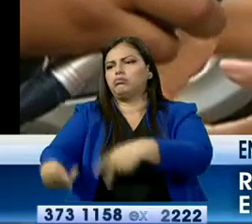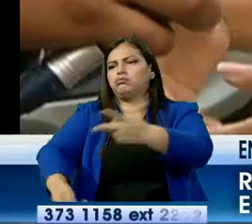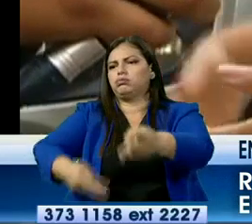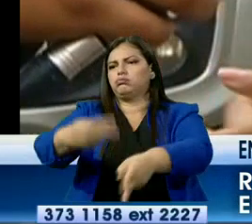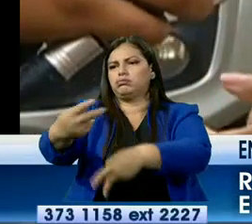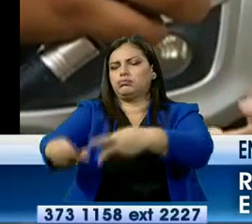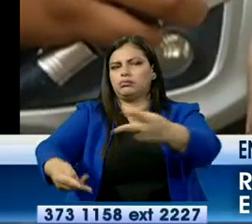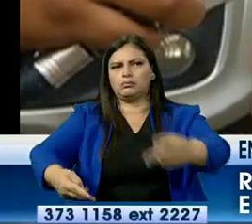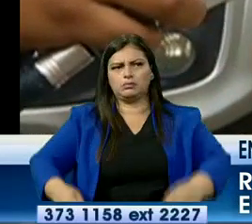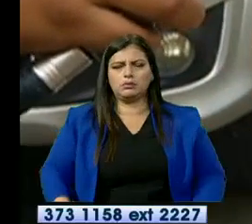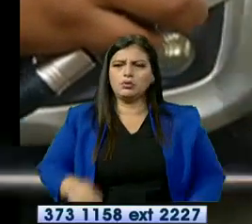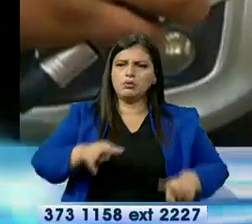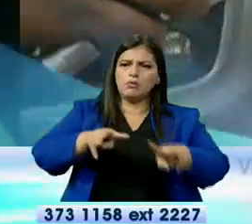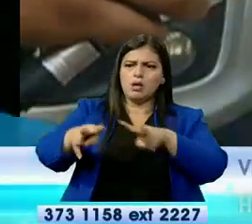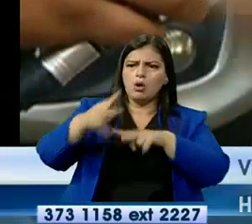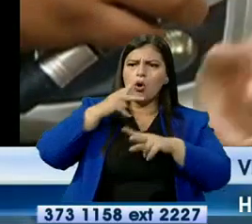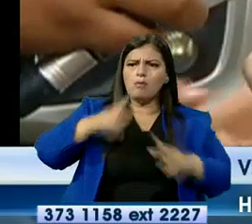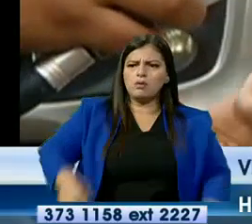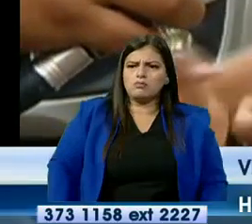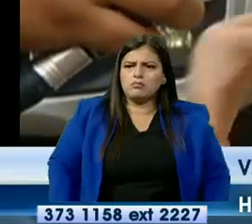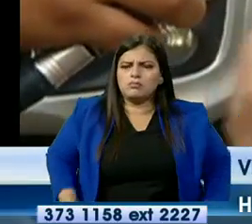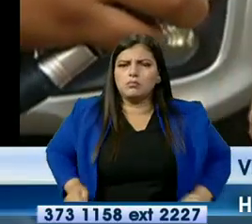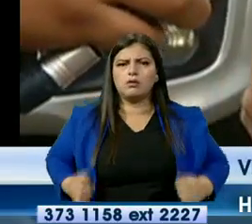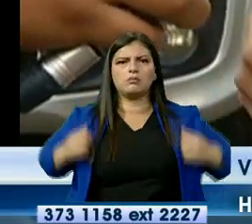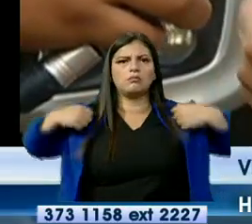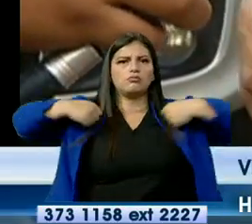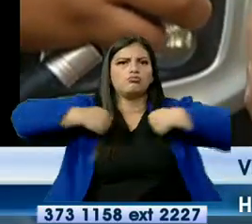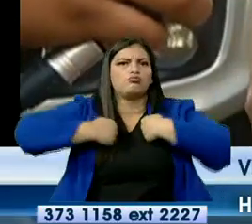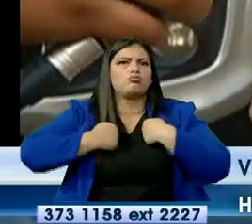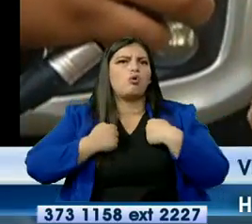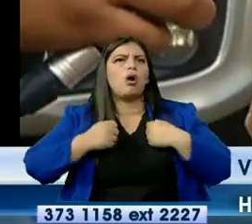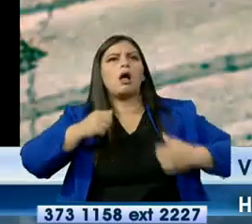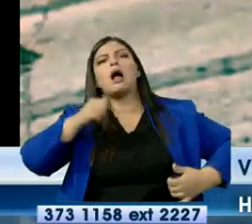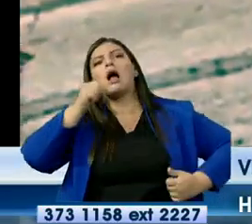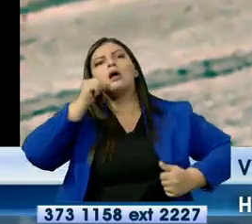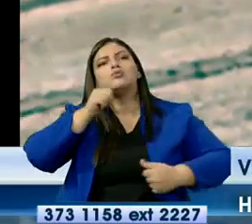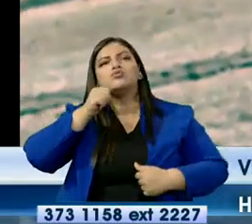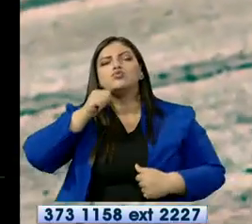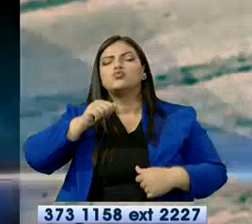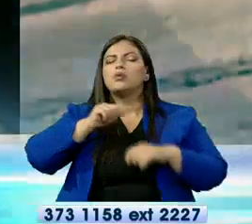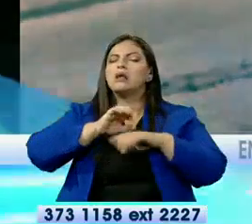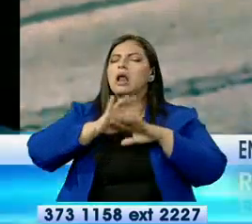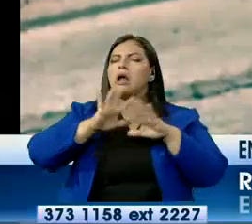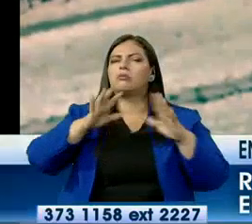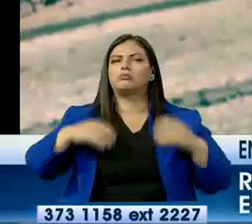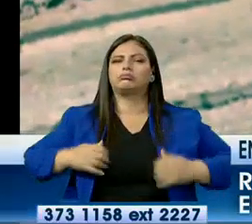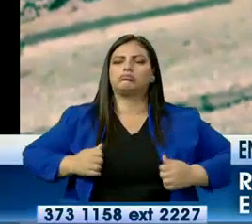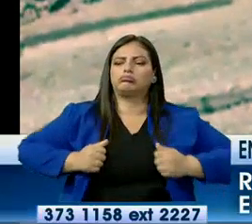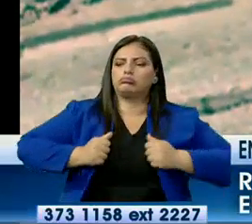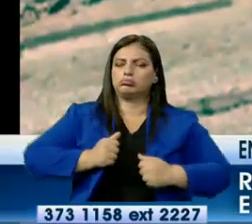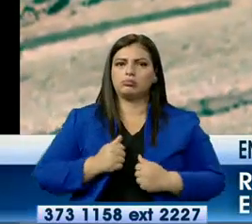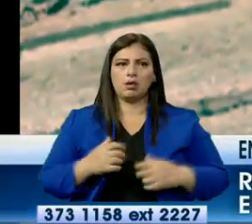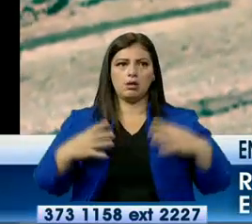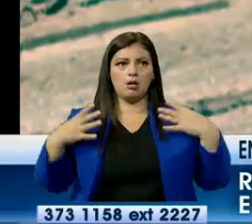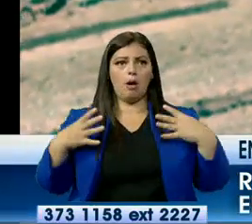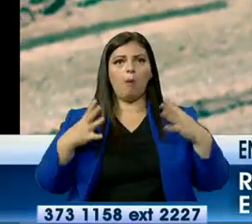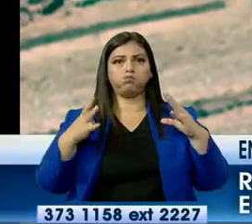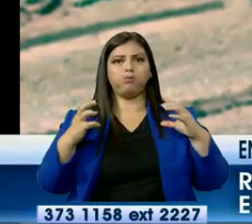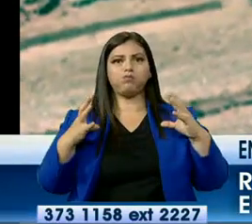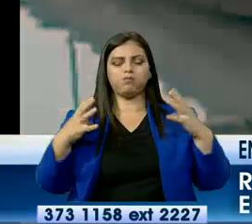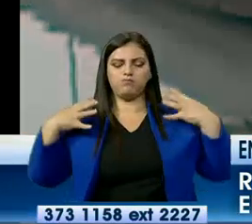su jean, su cinturón y su buzo celeste de trabajo, pero no tenía chaleco. Allegados arribaron hasta la orilla, donde también estuvieron